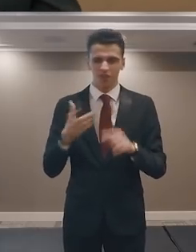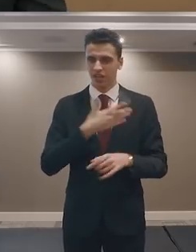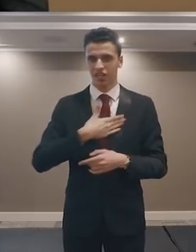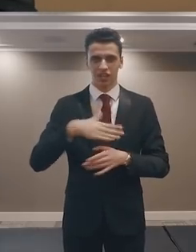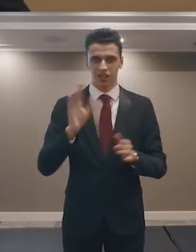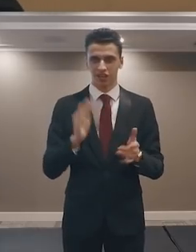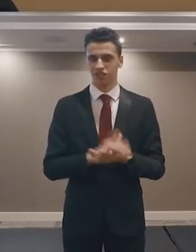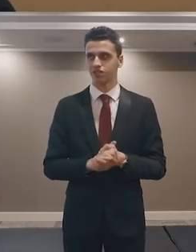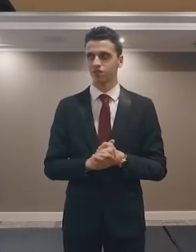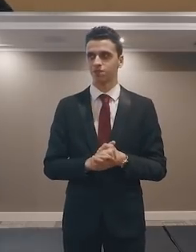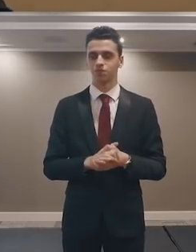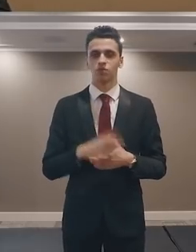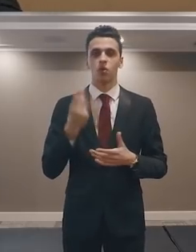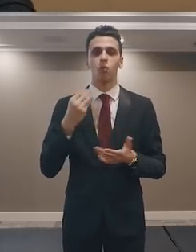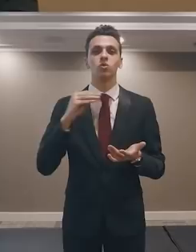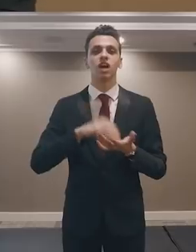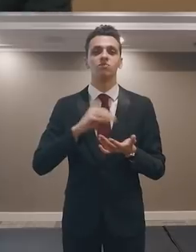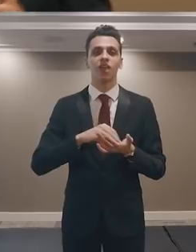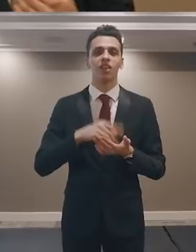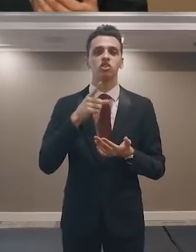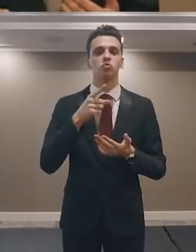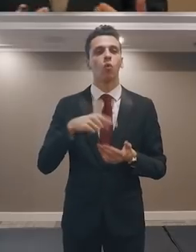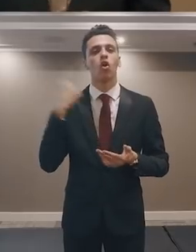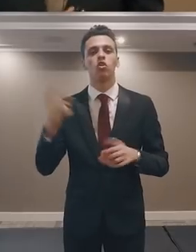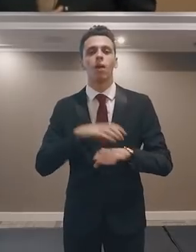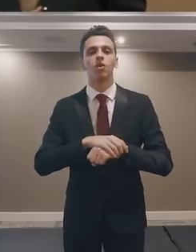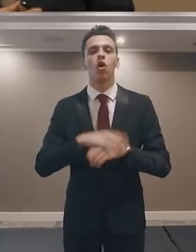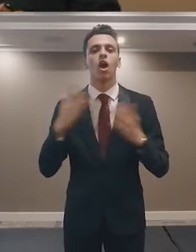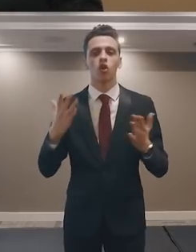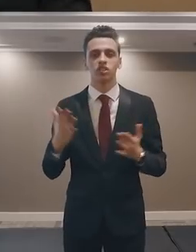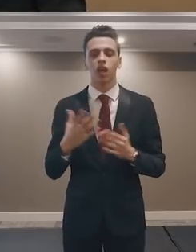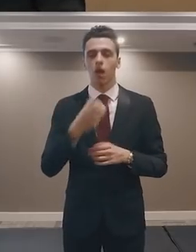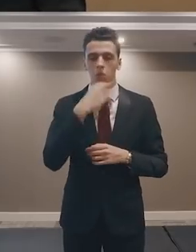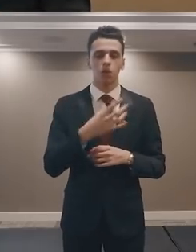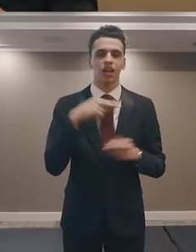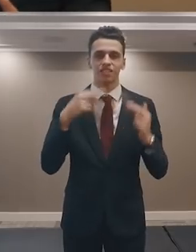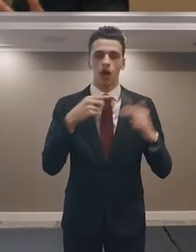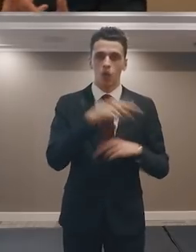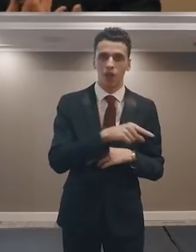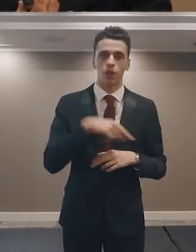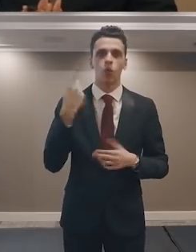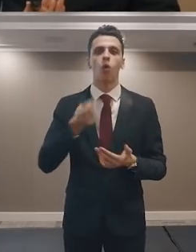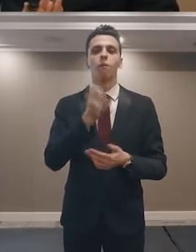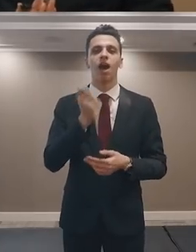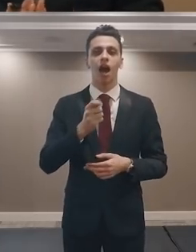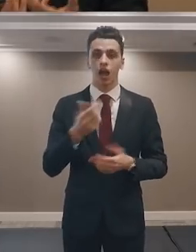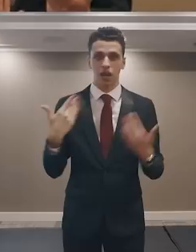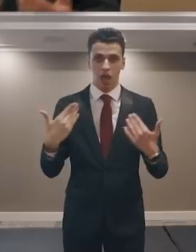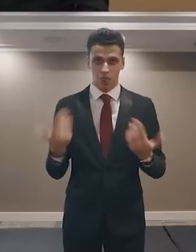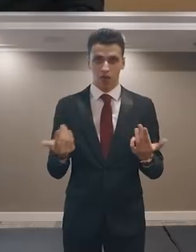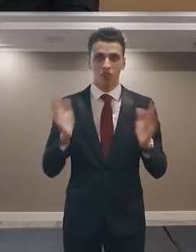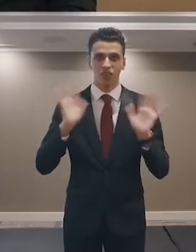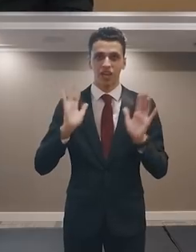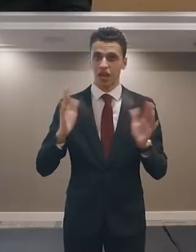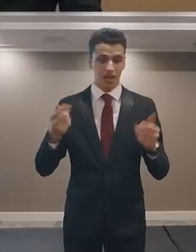película del fin a un amigo muchísimas y cuántas de nos ha pagado la película o la productora ninguna aquí increases jamás veréis un